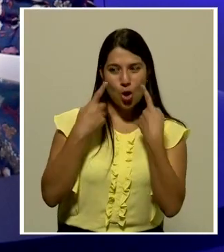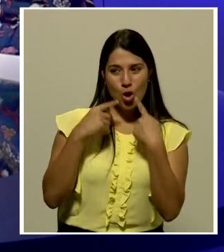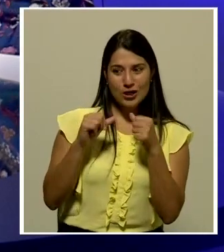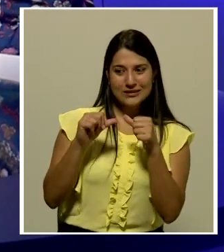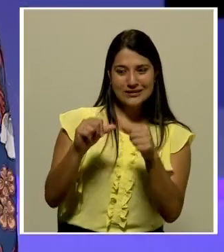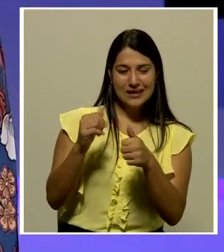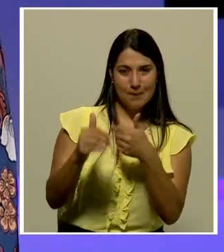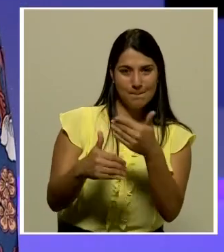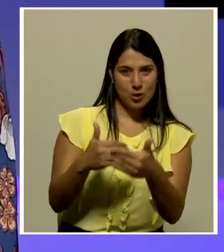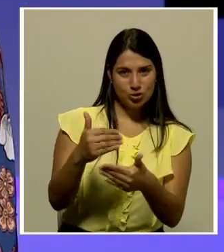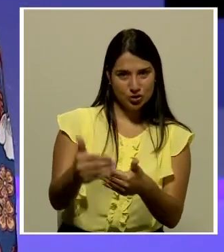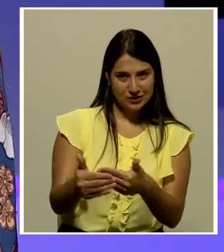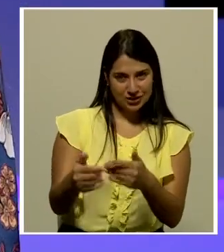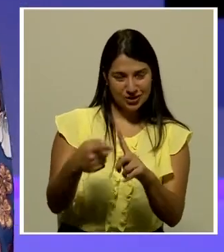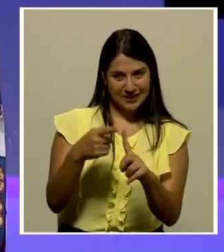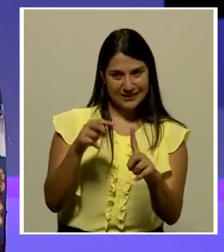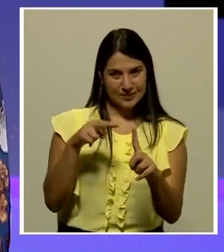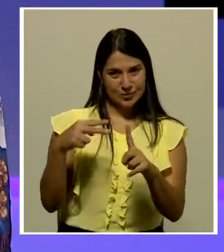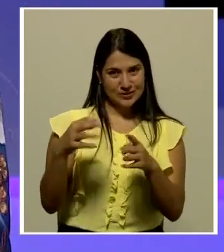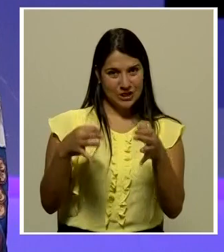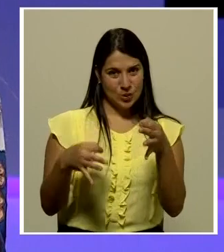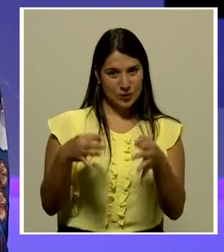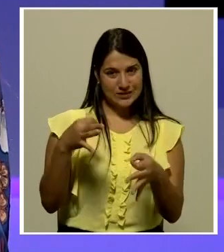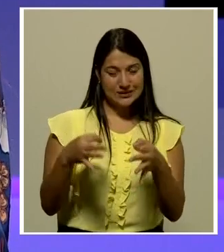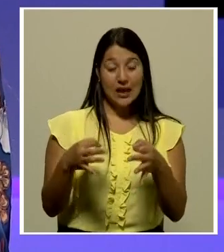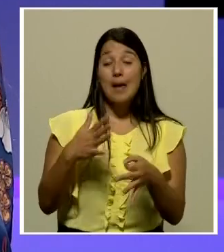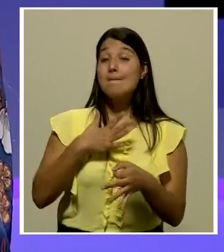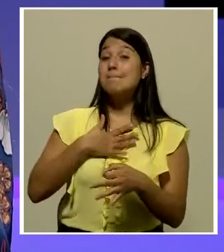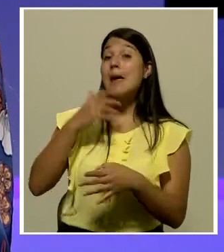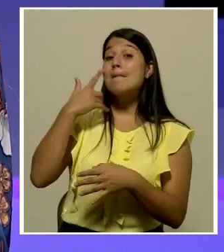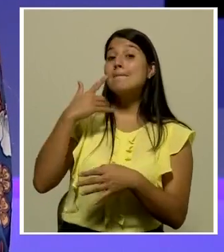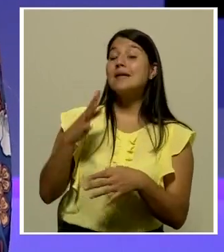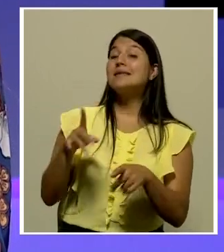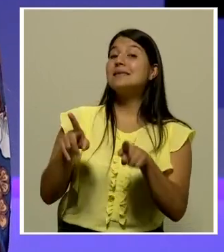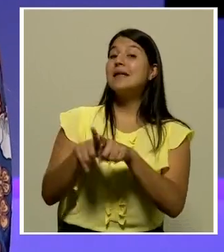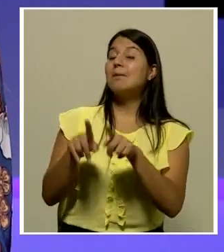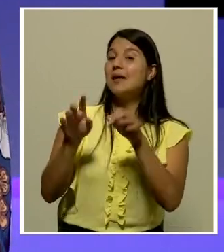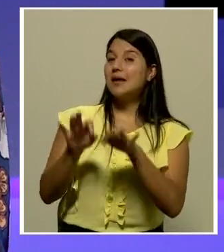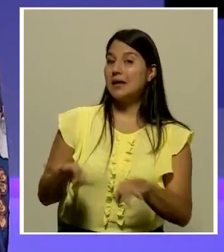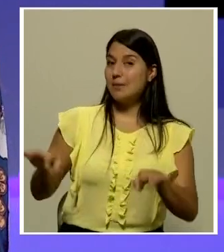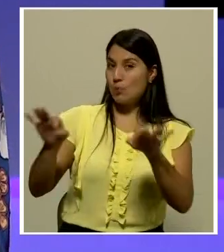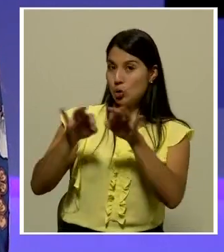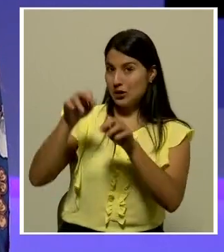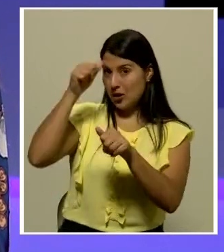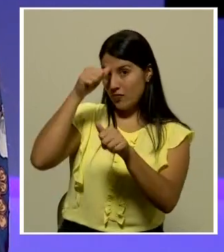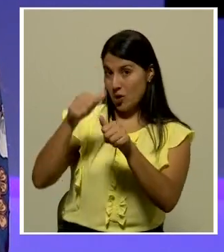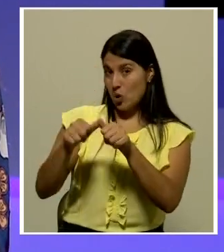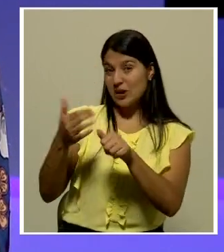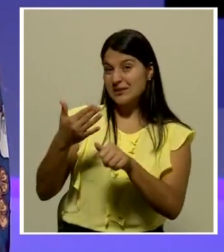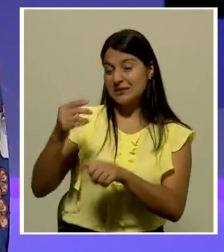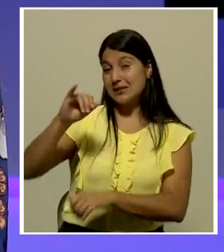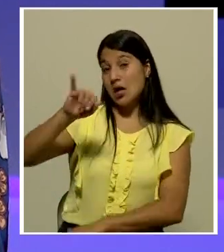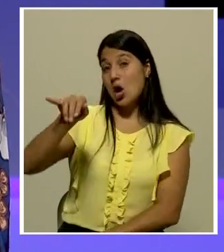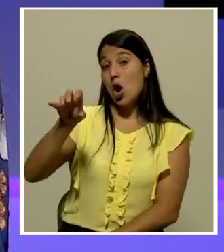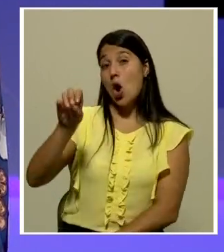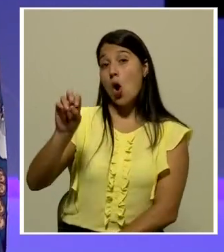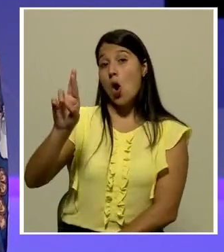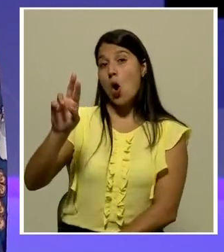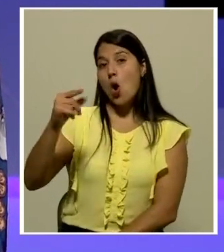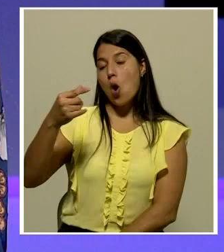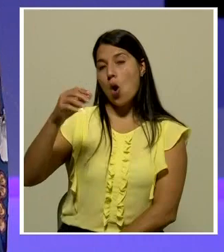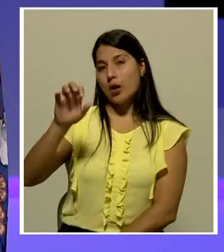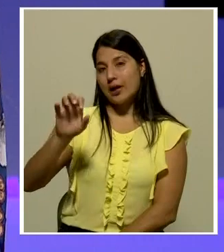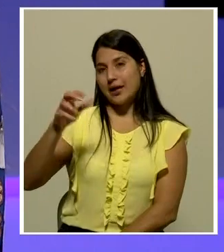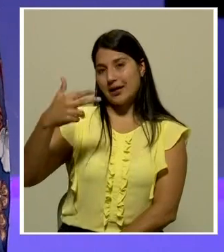judicialmente. Sí, me parece también importante recordar que, bueno, don Jorge Chavarría, pues precisamente